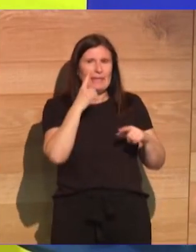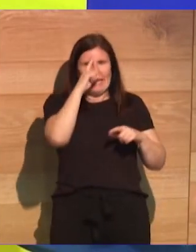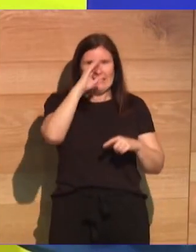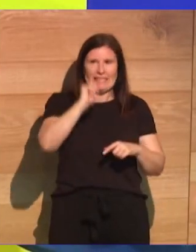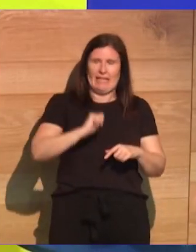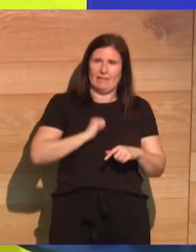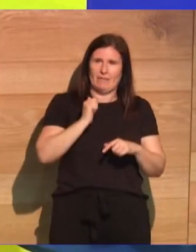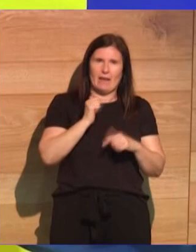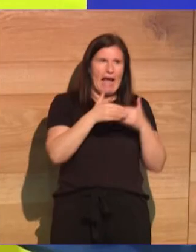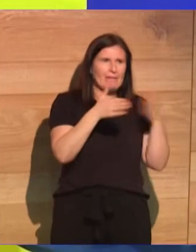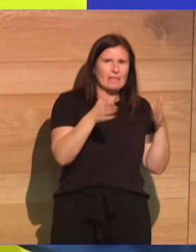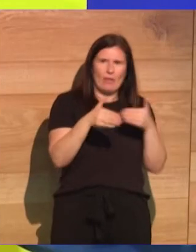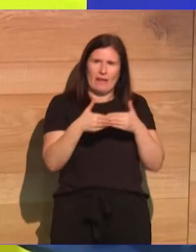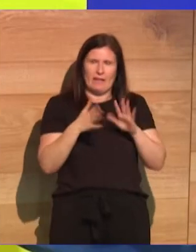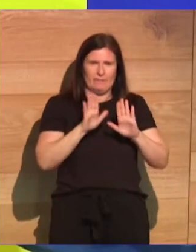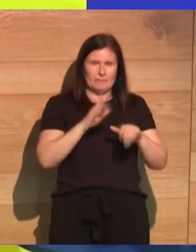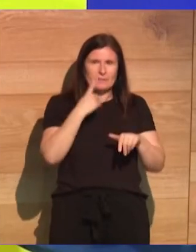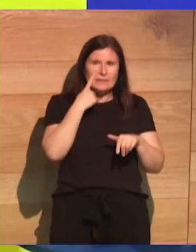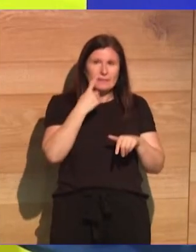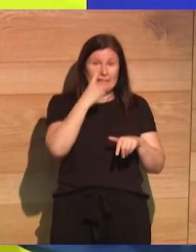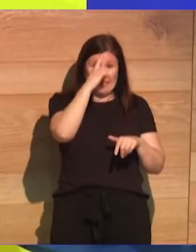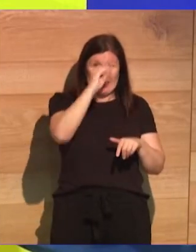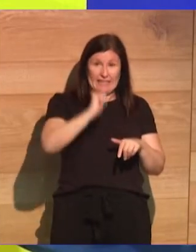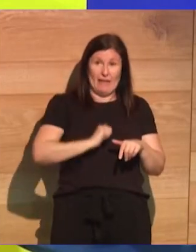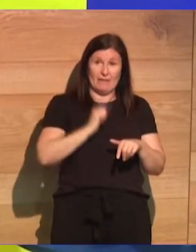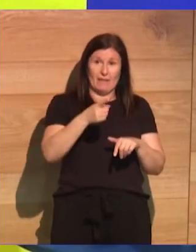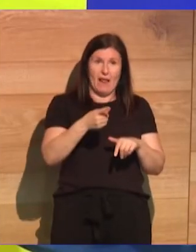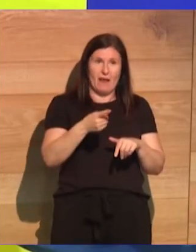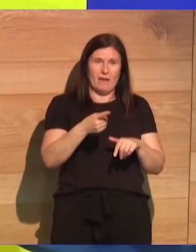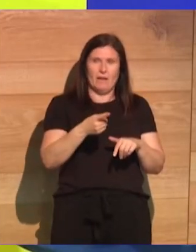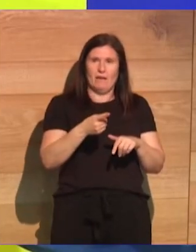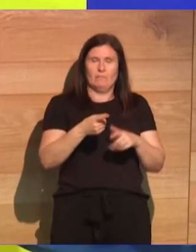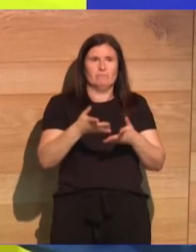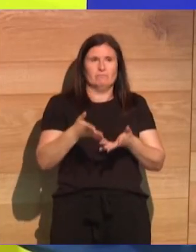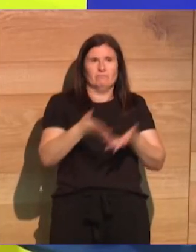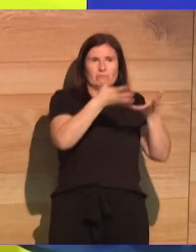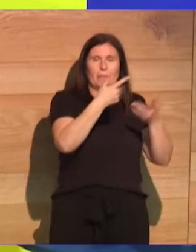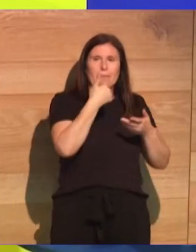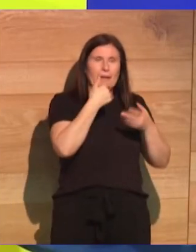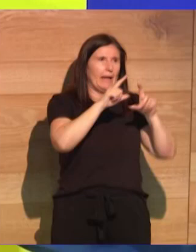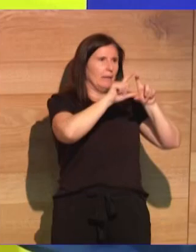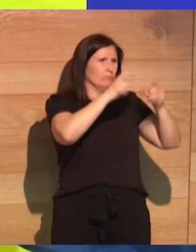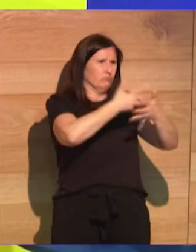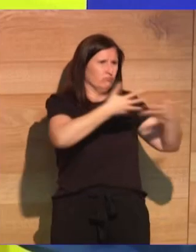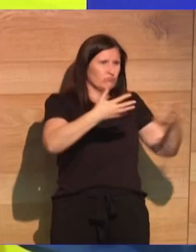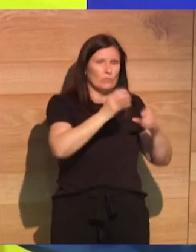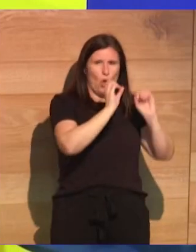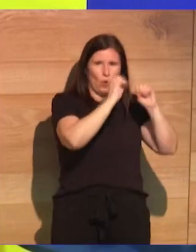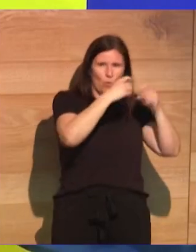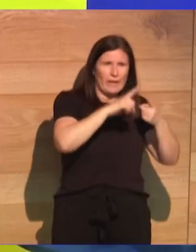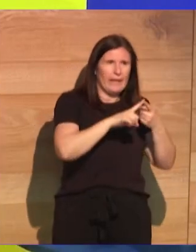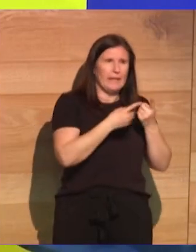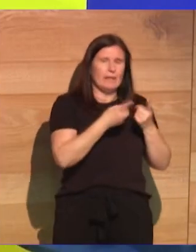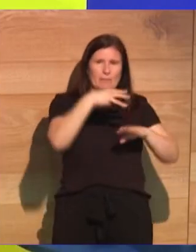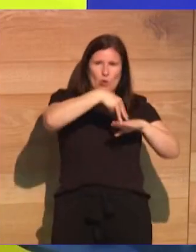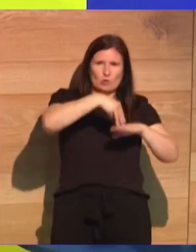decirla. Es decir, si le dejamos la inteligencia artificial en los grandes, en Google, en OpenAI, en Microsoft,